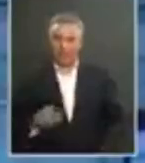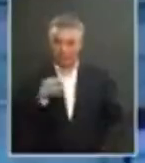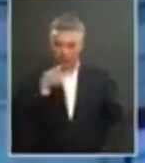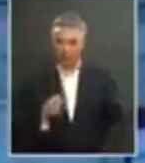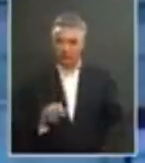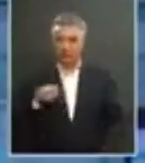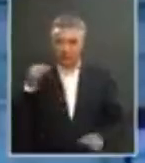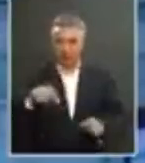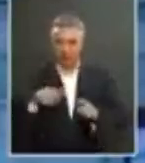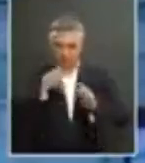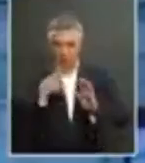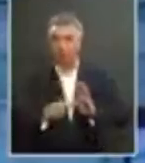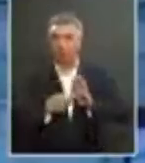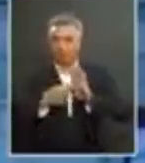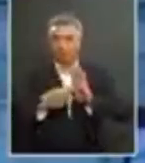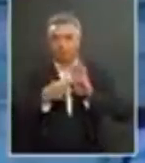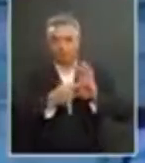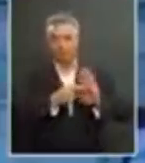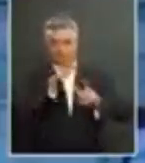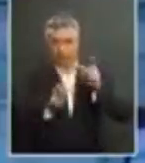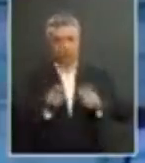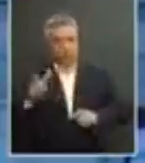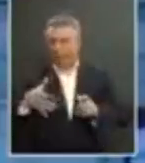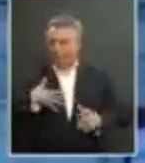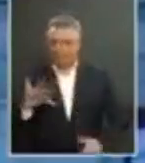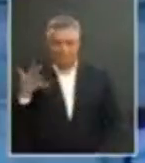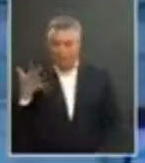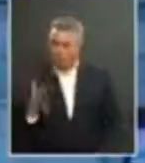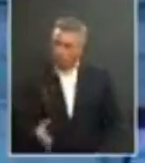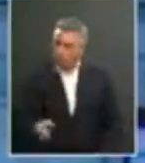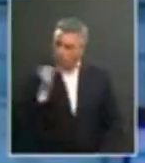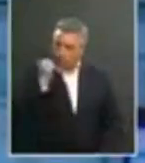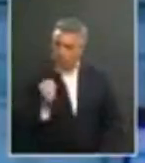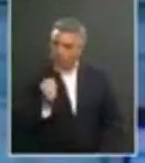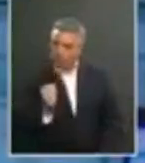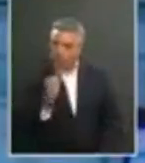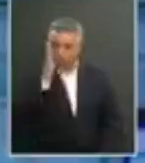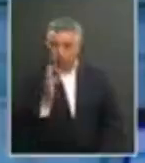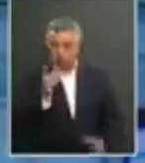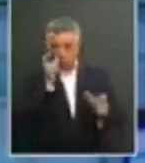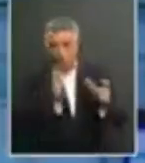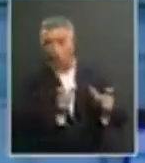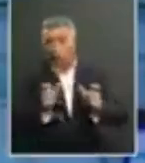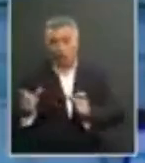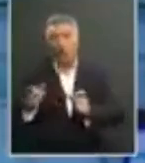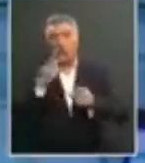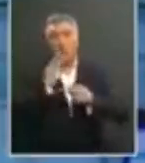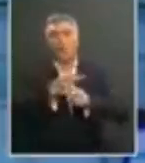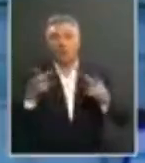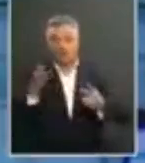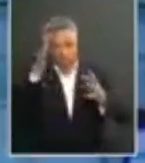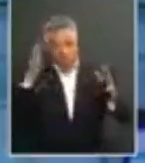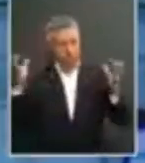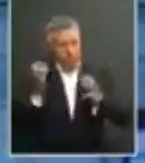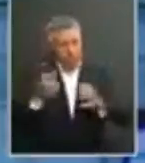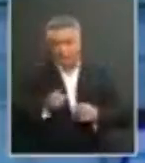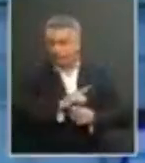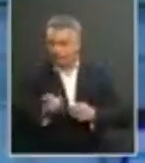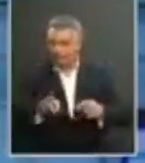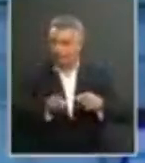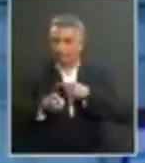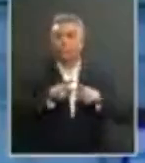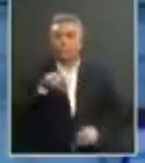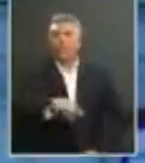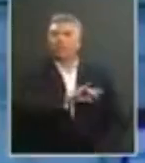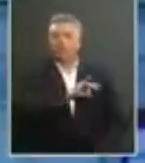problemas de limpieza a la gente, vamos a poner mano firme en el control del orden público, en el control de la delincuencia y la violencia. Chile requiere paz